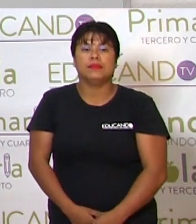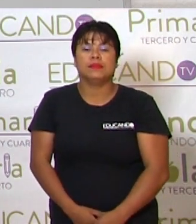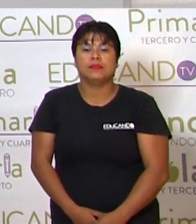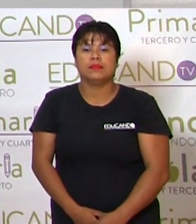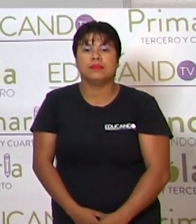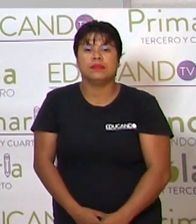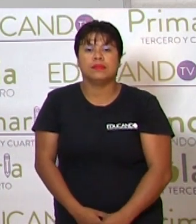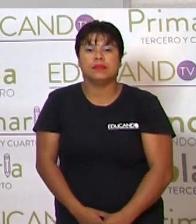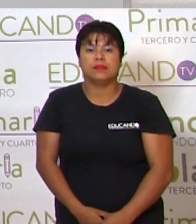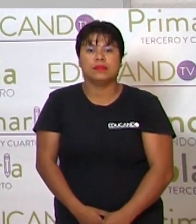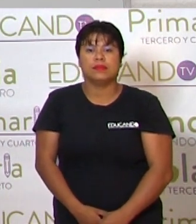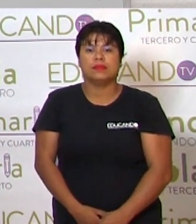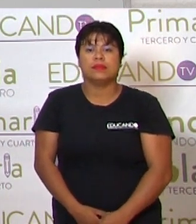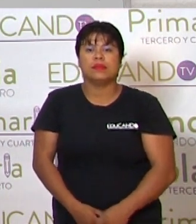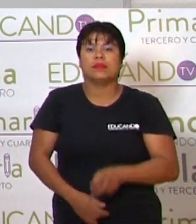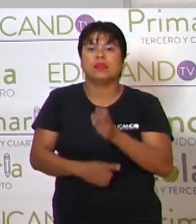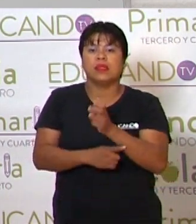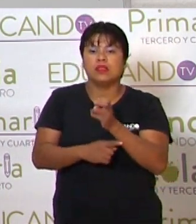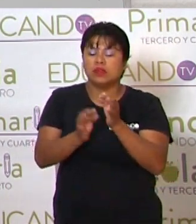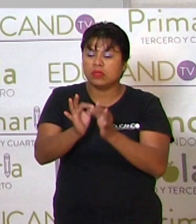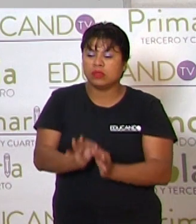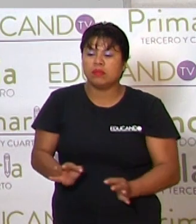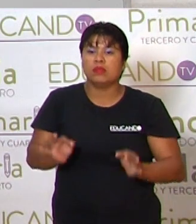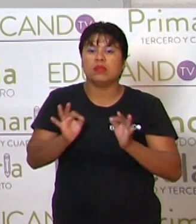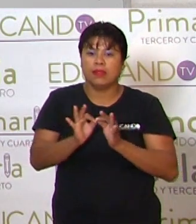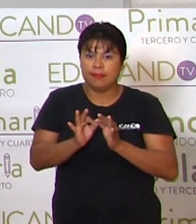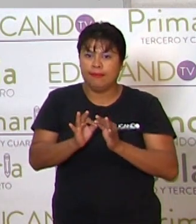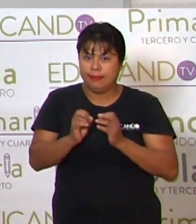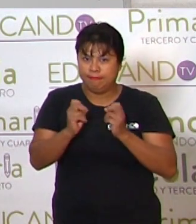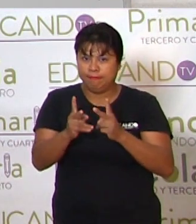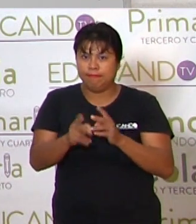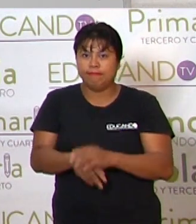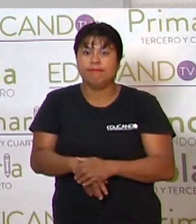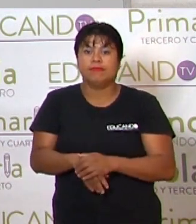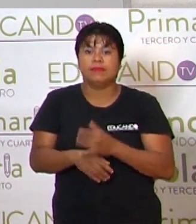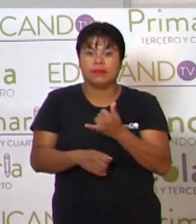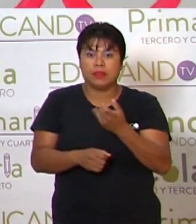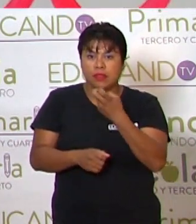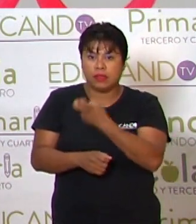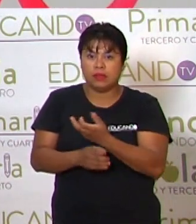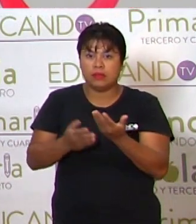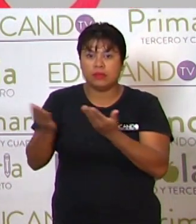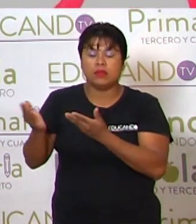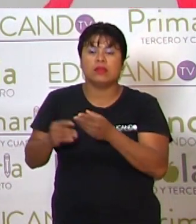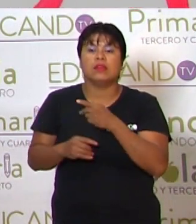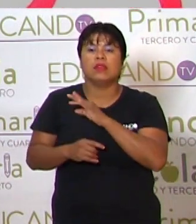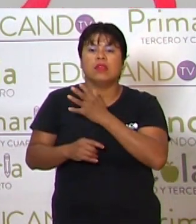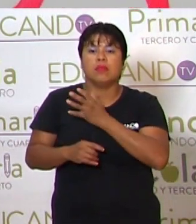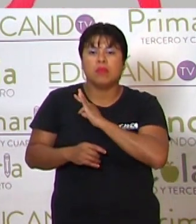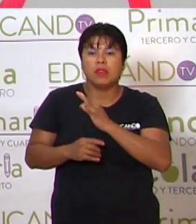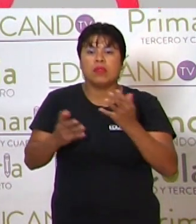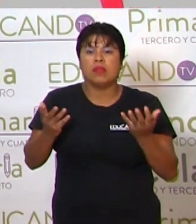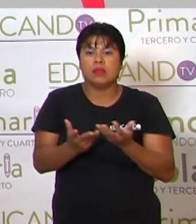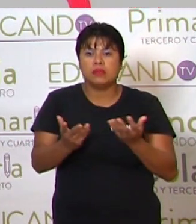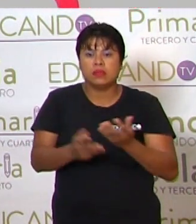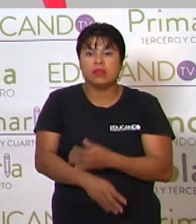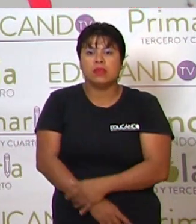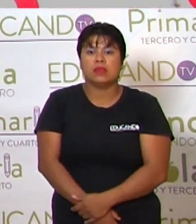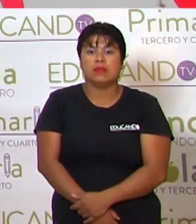en la descripción. Esto es parte importante. ¿Sale? Y aquí se van a emplear,